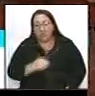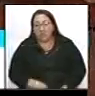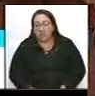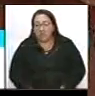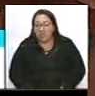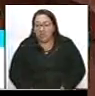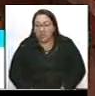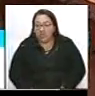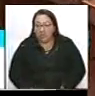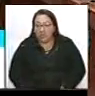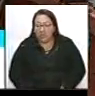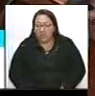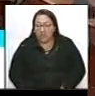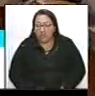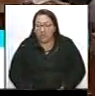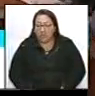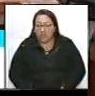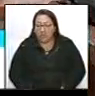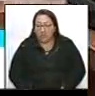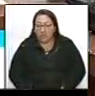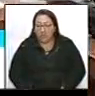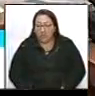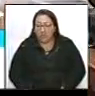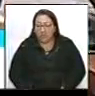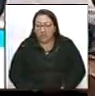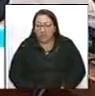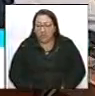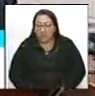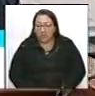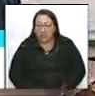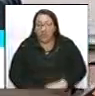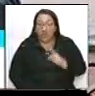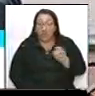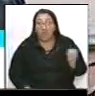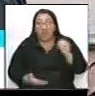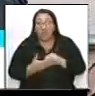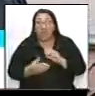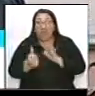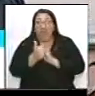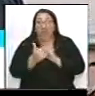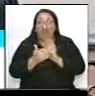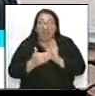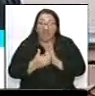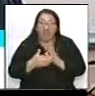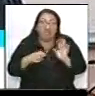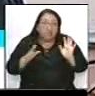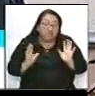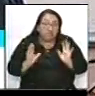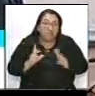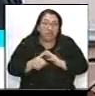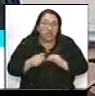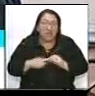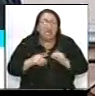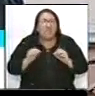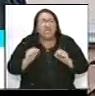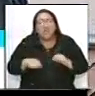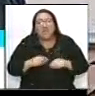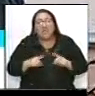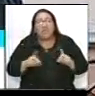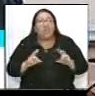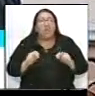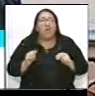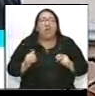Presidenta, que usted agendó el tema acá y luego señala de que efectivamente no